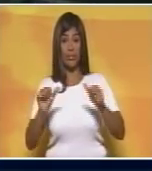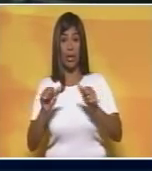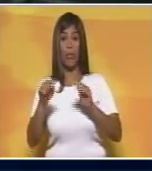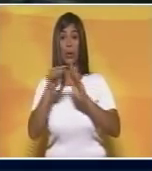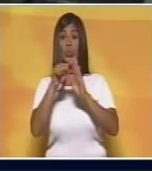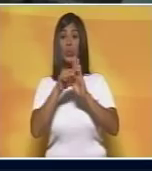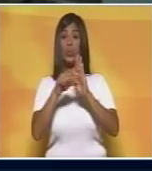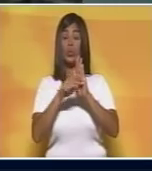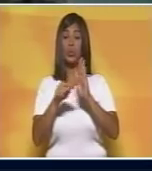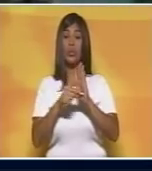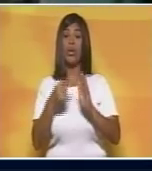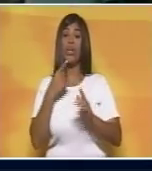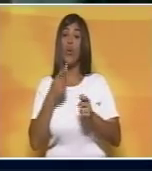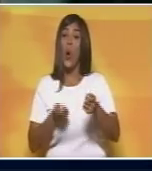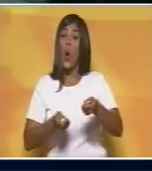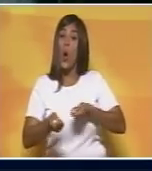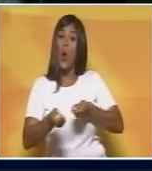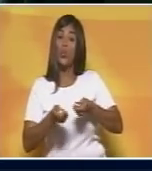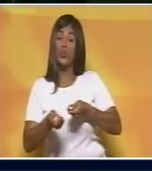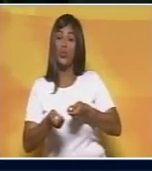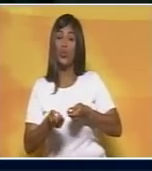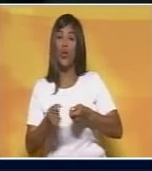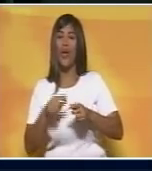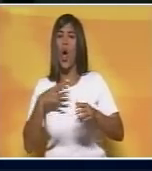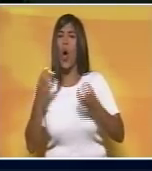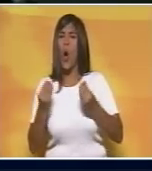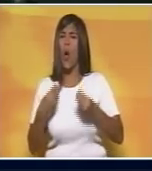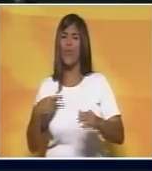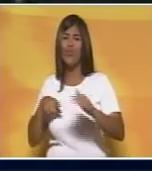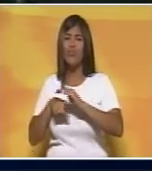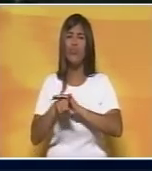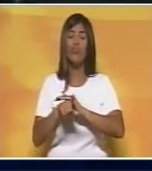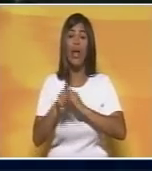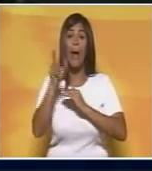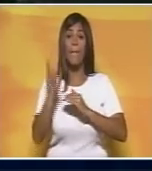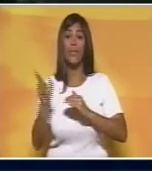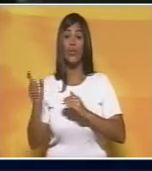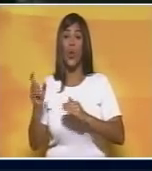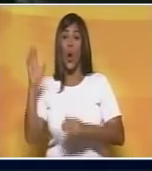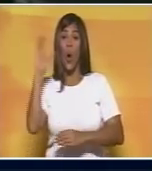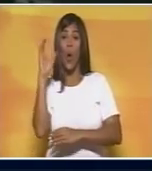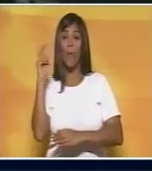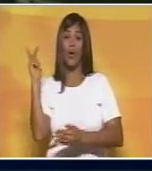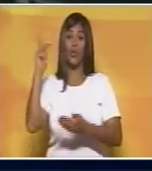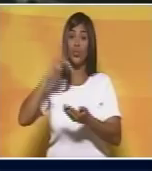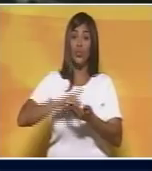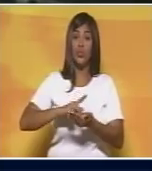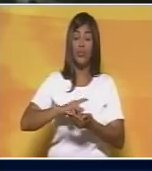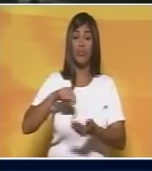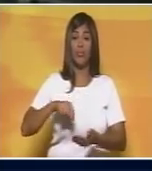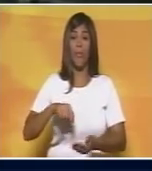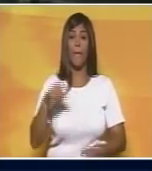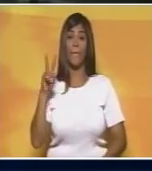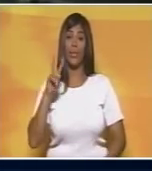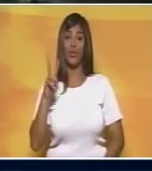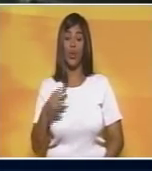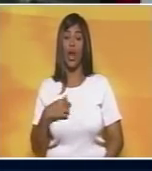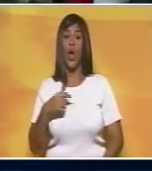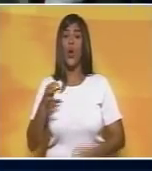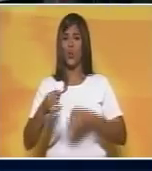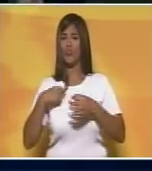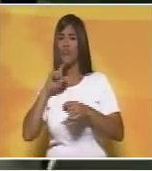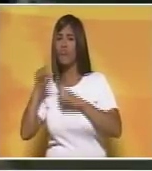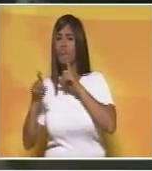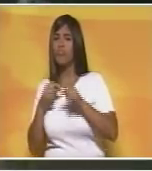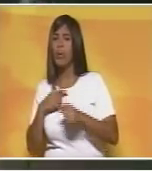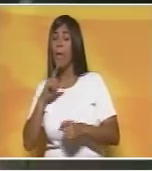establece ciertos controles con respecto al ingreso solo de ciudadanos colombianos a territorio nacional. Nosotros pulsamos la opinión de